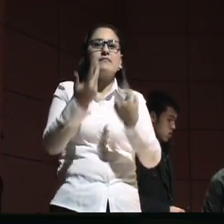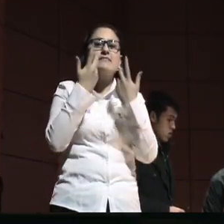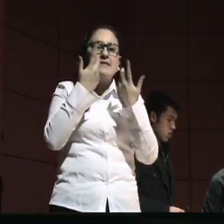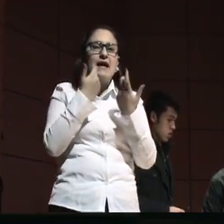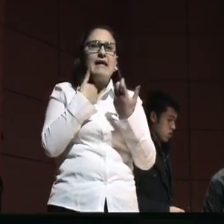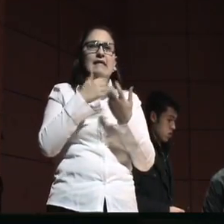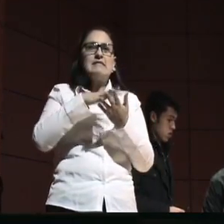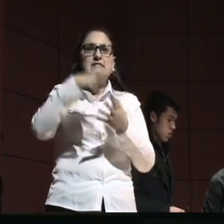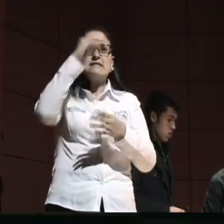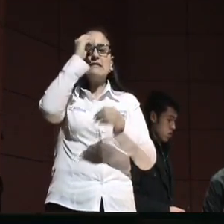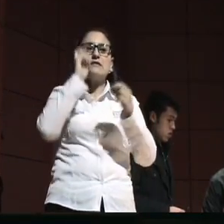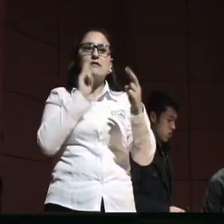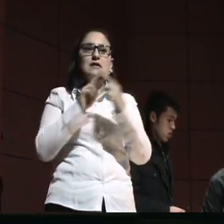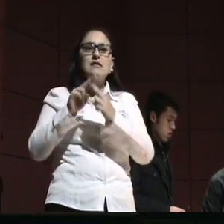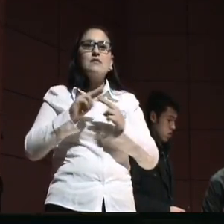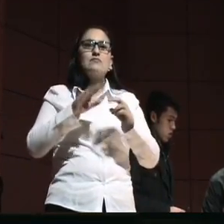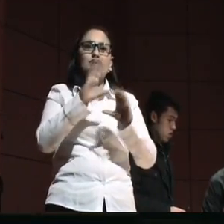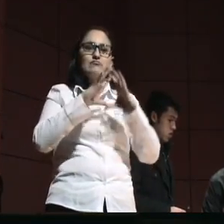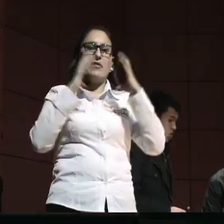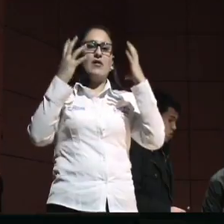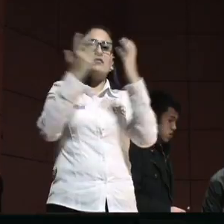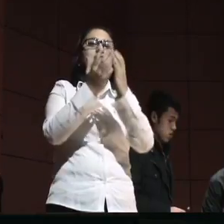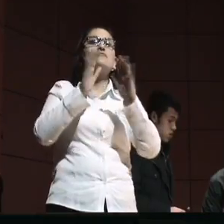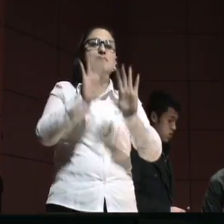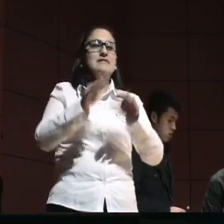enseñó a conocer el mundo de la discapacidad,